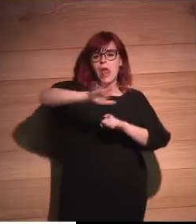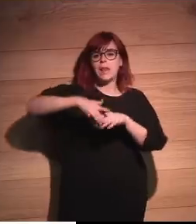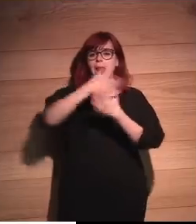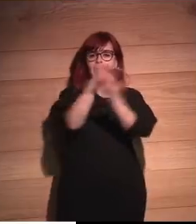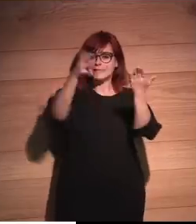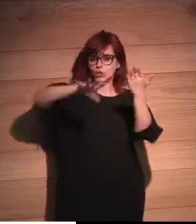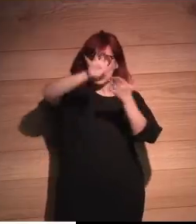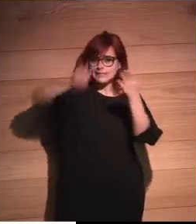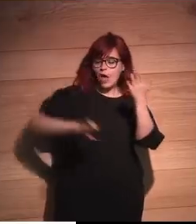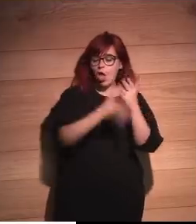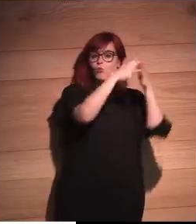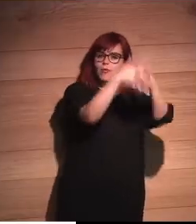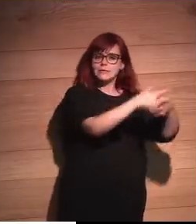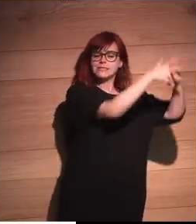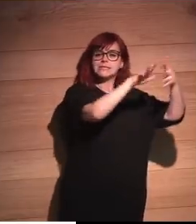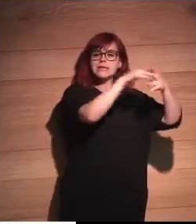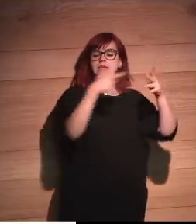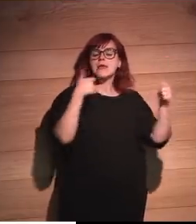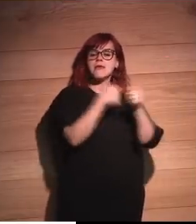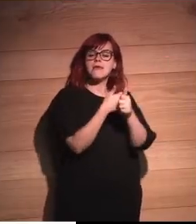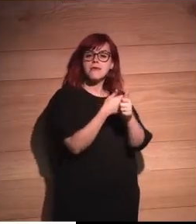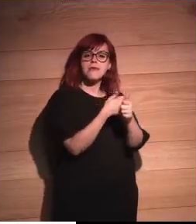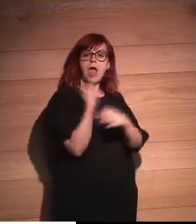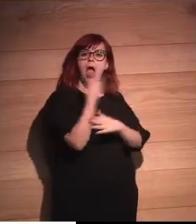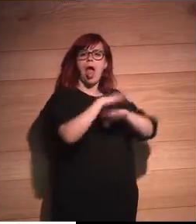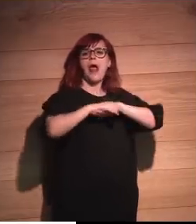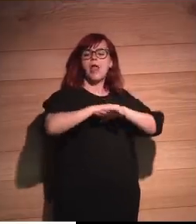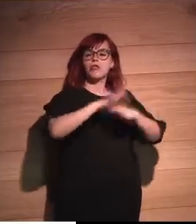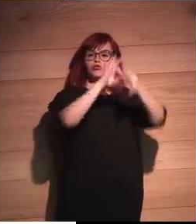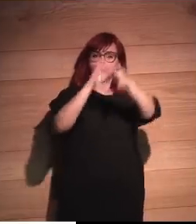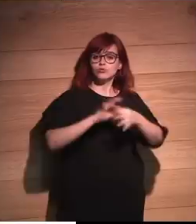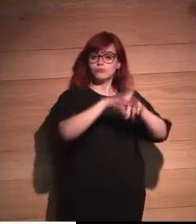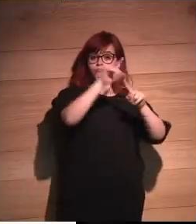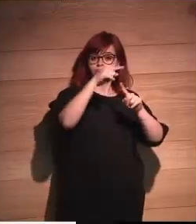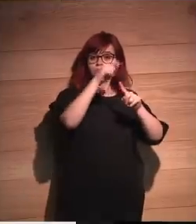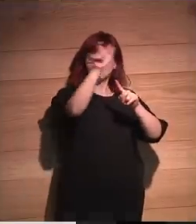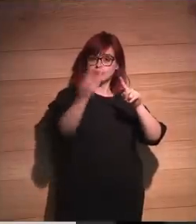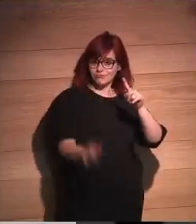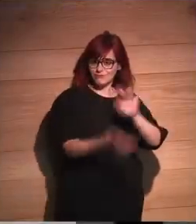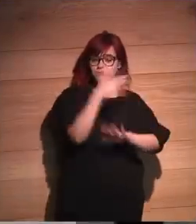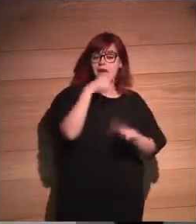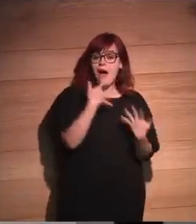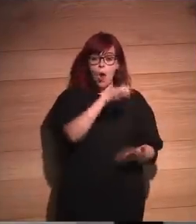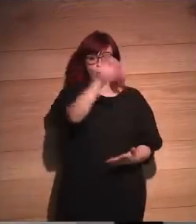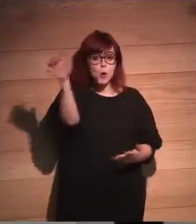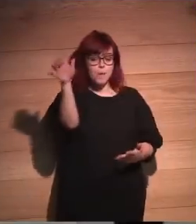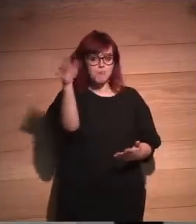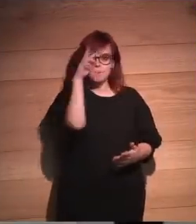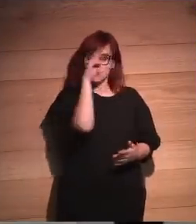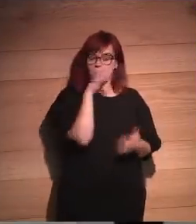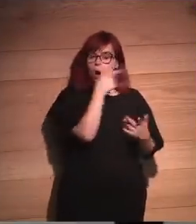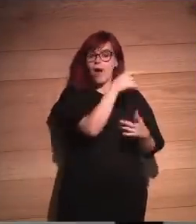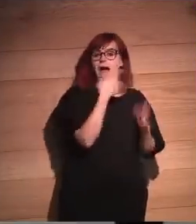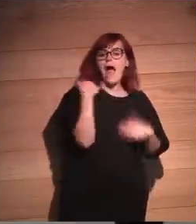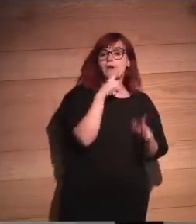de los estadounidenses y de los aliados. Siempre. Ahora eso ya no figura. Por eso Europa está